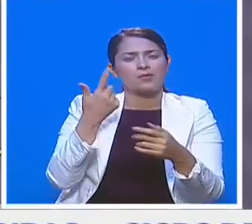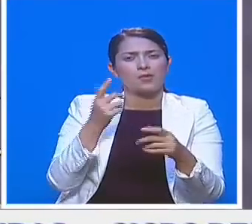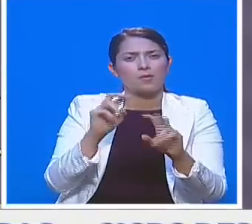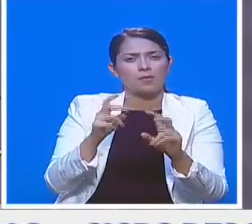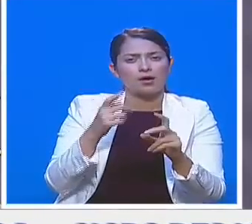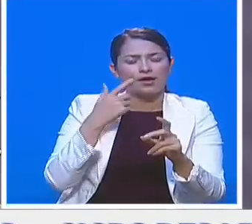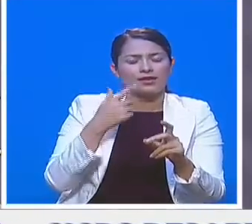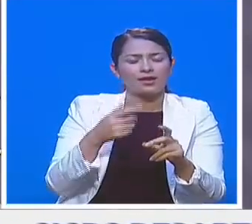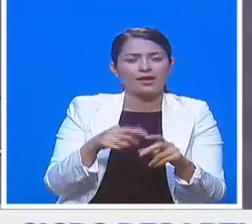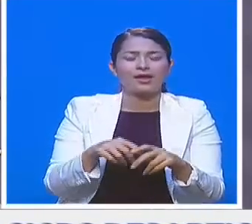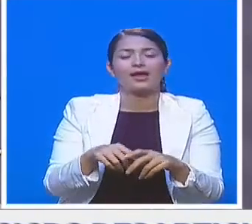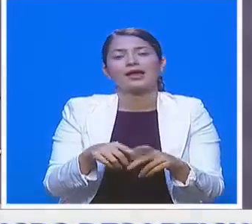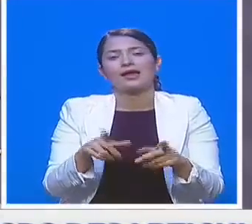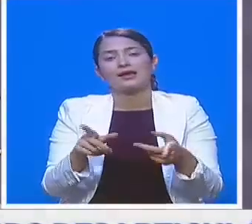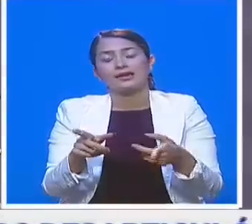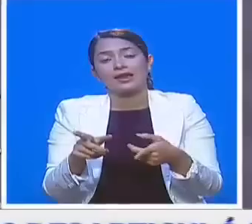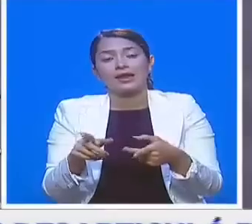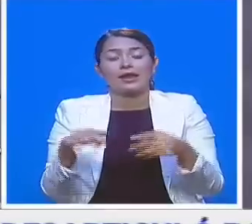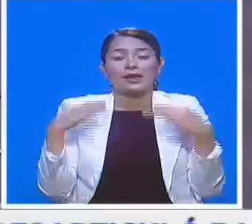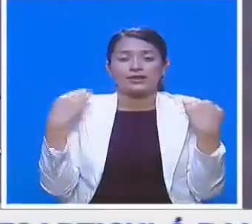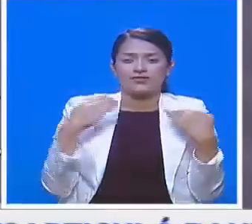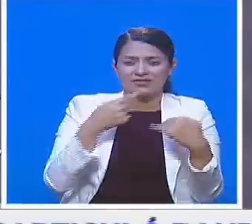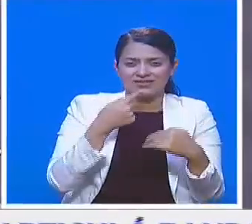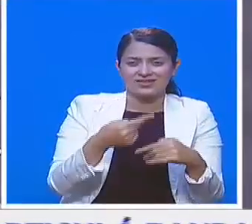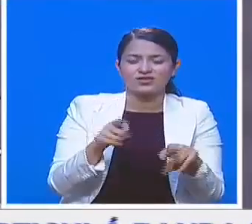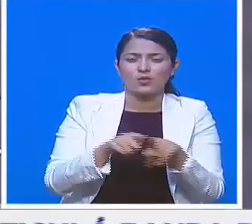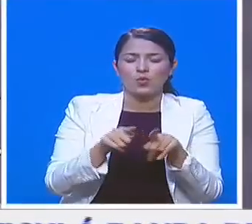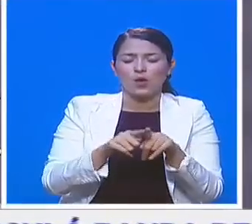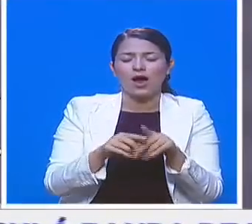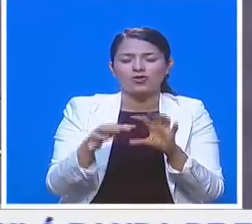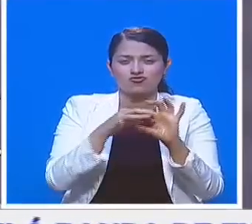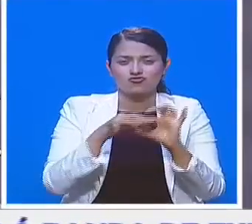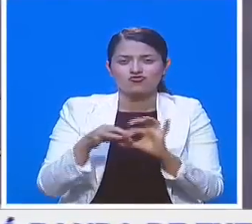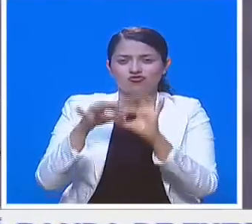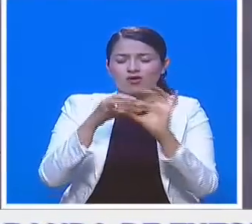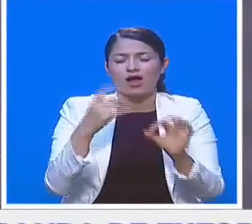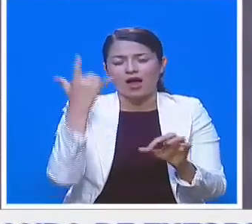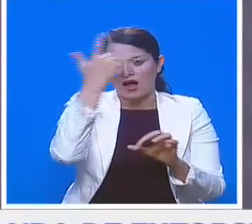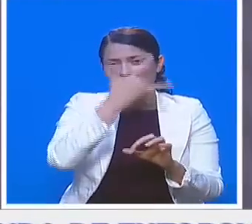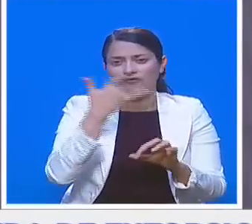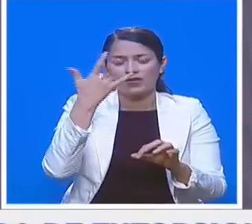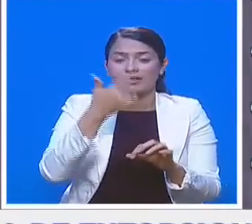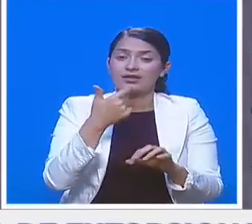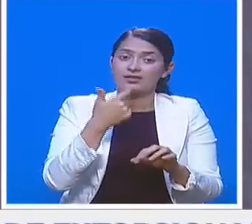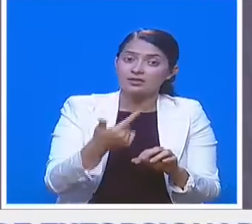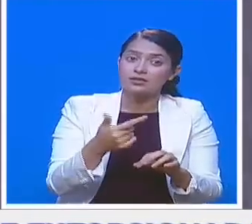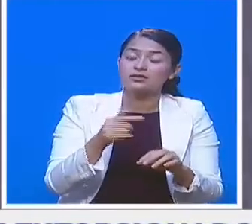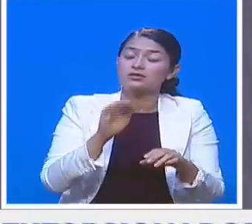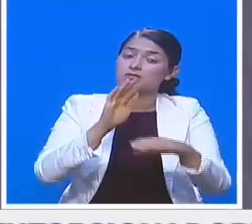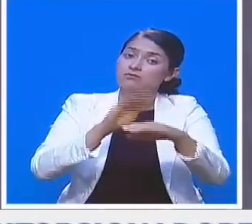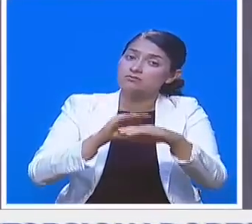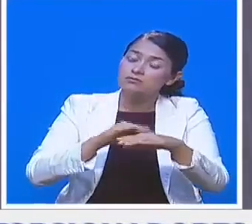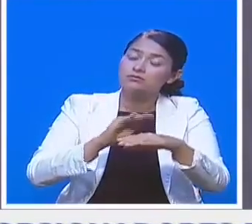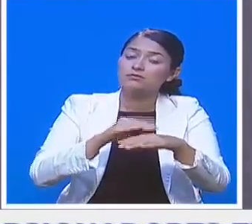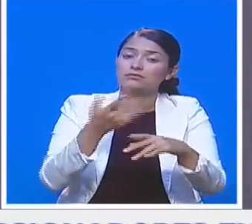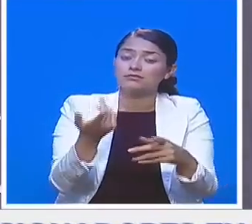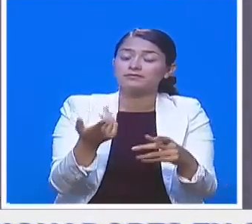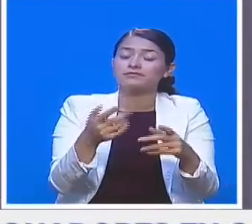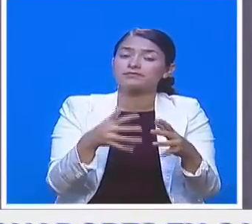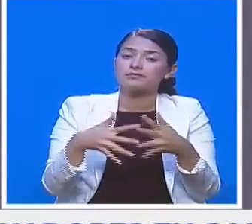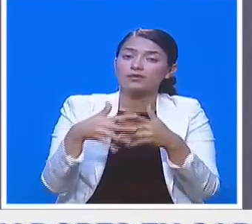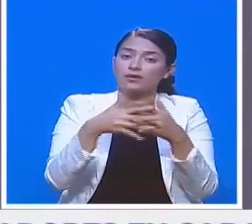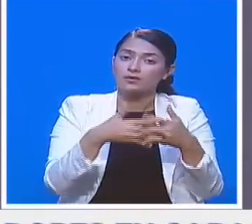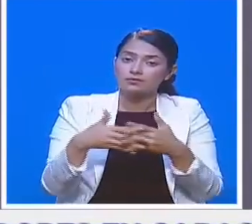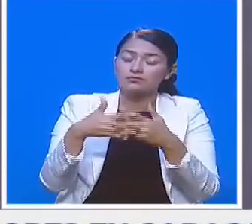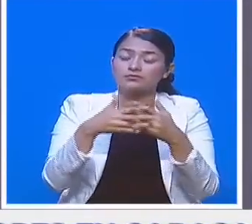instantes Estefanía Giambalvo, de la Unión Africana, que pidió a la administración Trump reconsiderar, diciendo que apelaba a Estados Unidos para